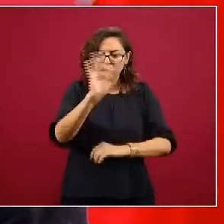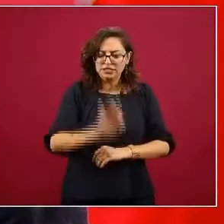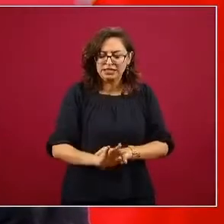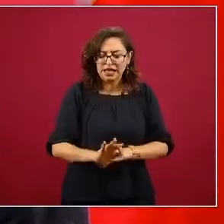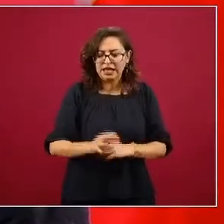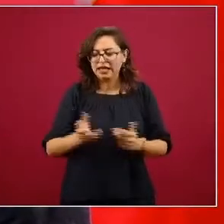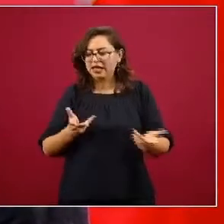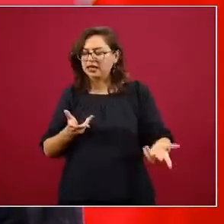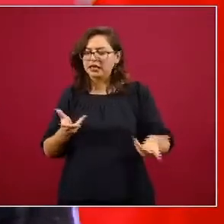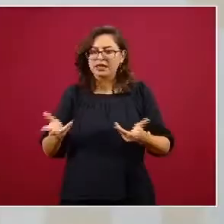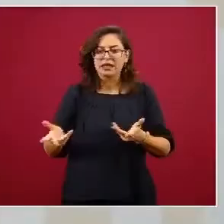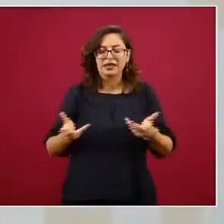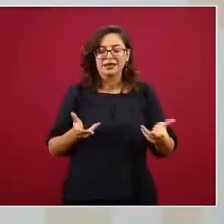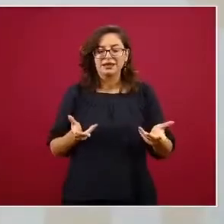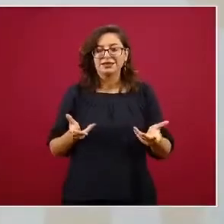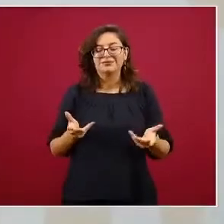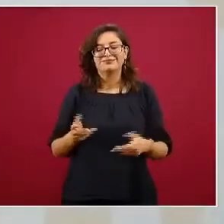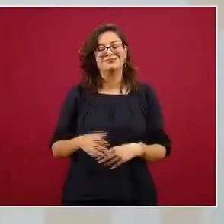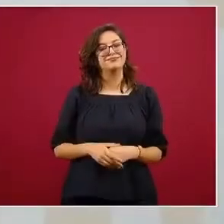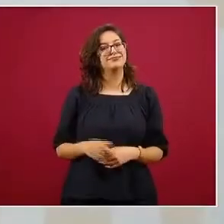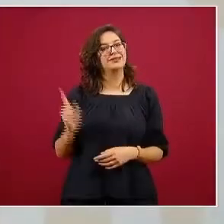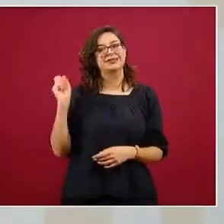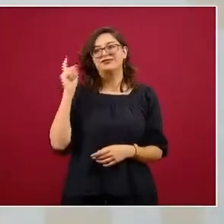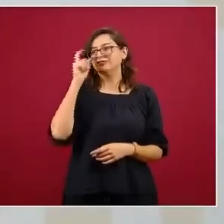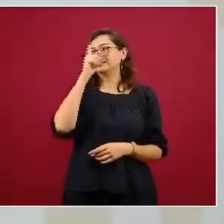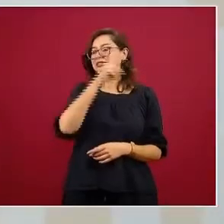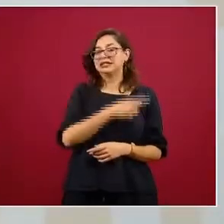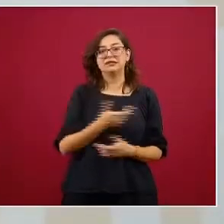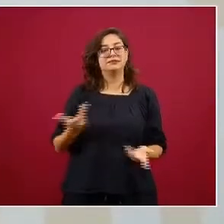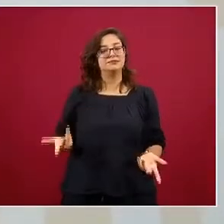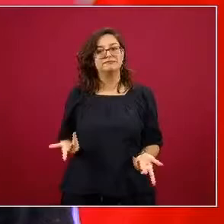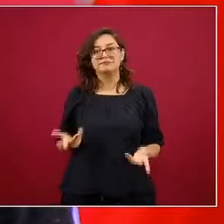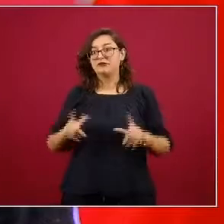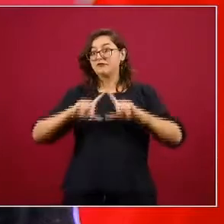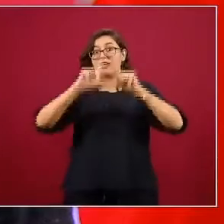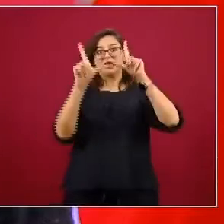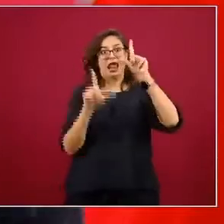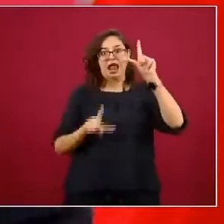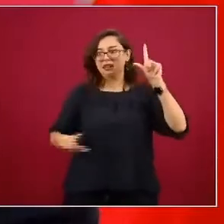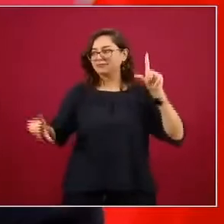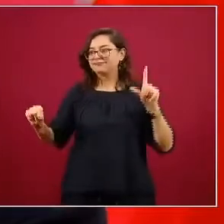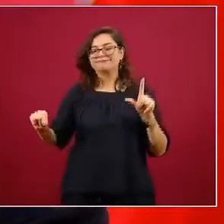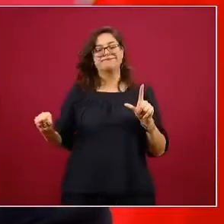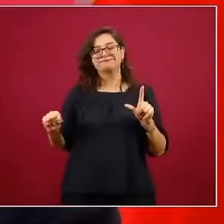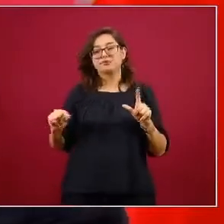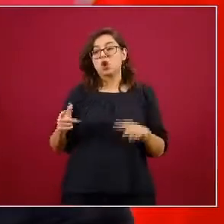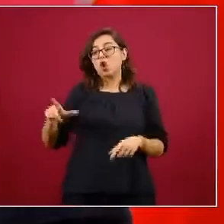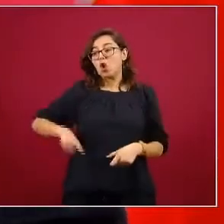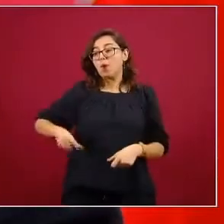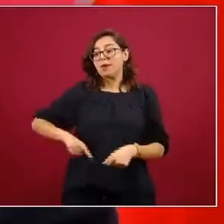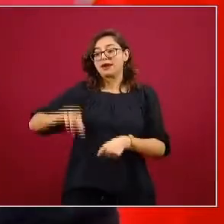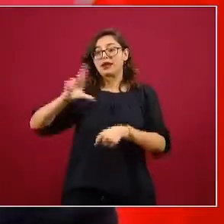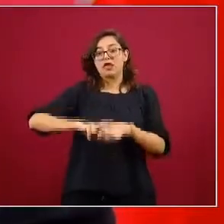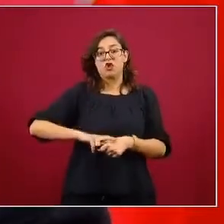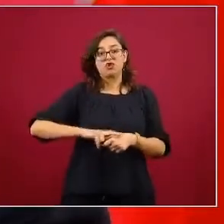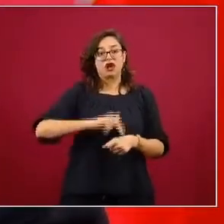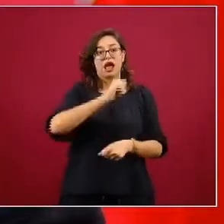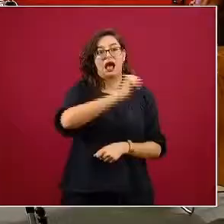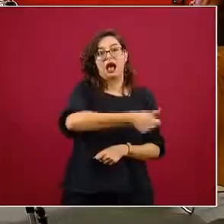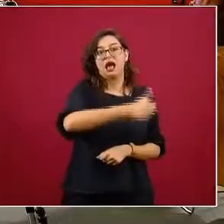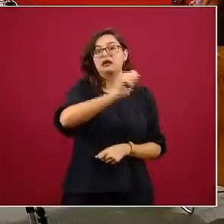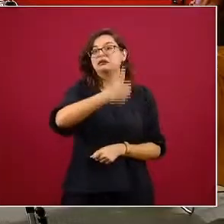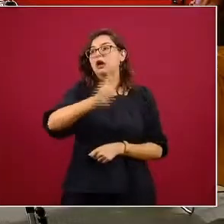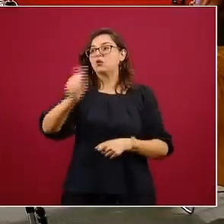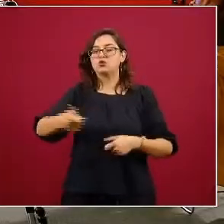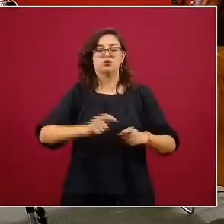mecanismo. Nadie mejor que los estados, que los gobiernos estatales, para calibrarlo, para identificar